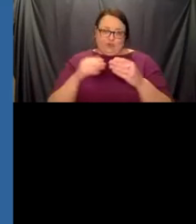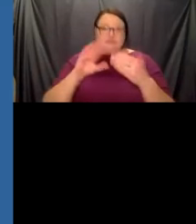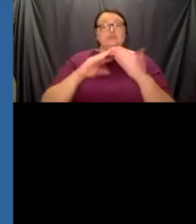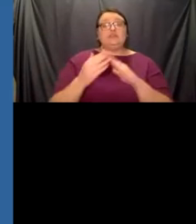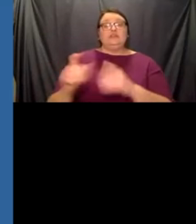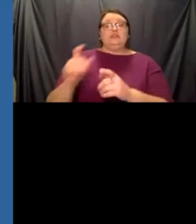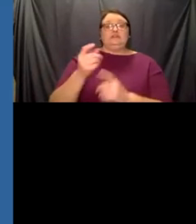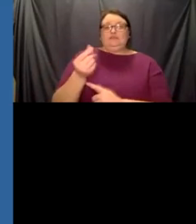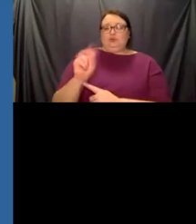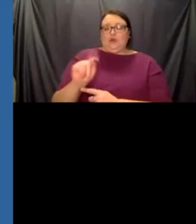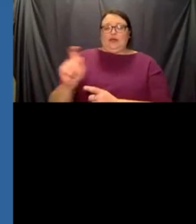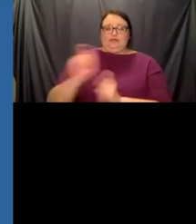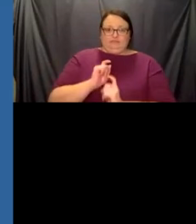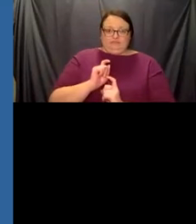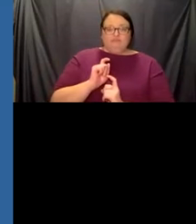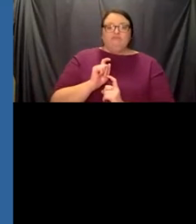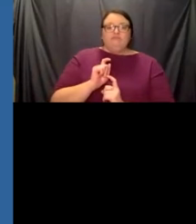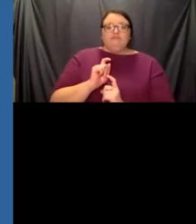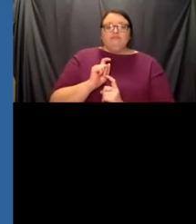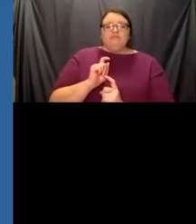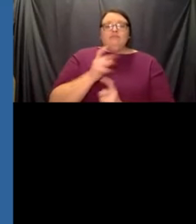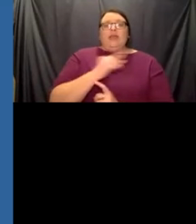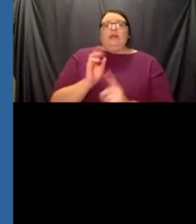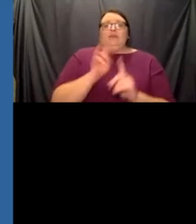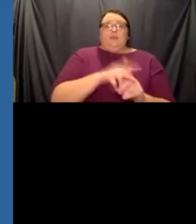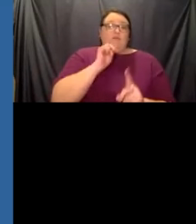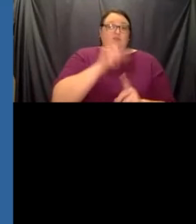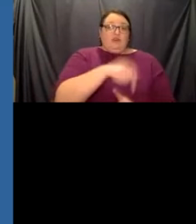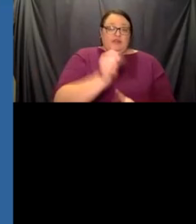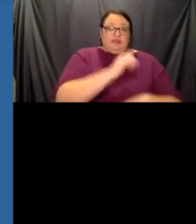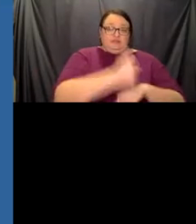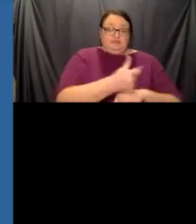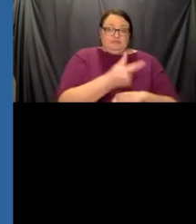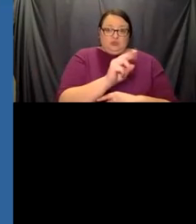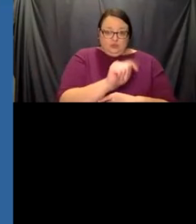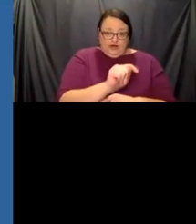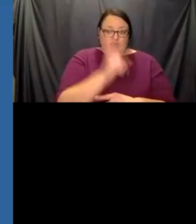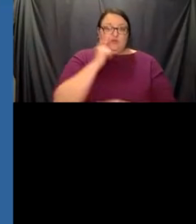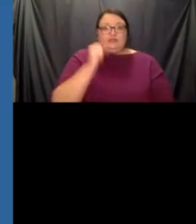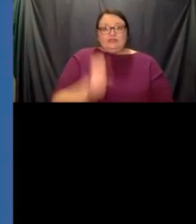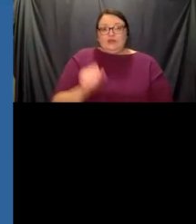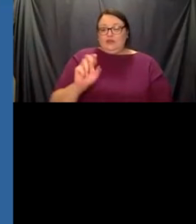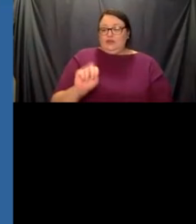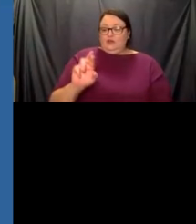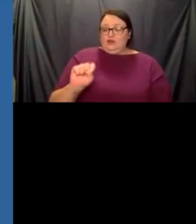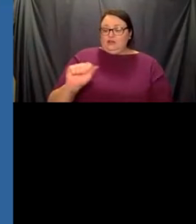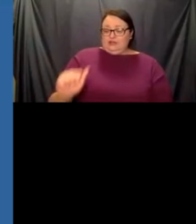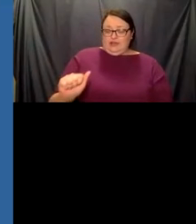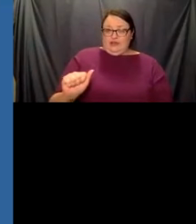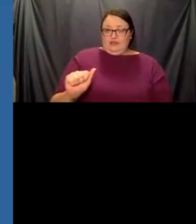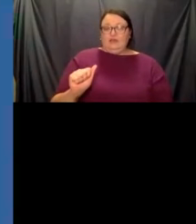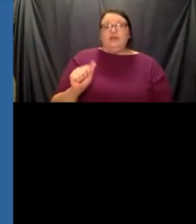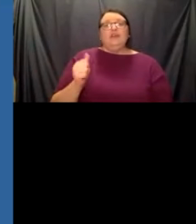grant and applied for another implementation grant. La ciudad recibió una subvención de planificación